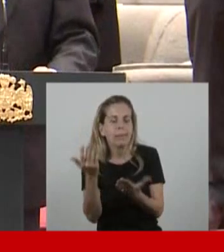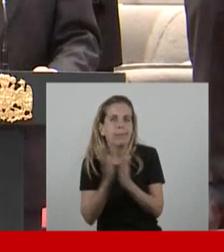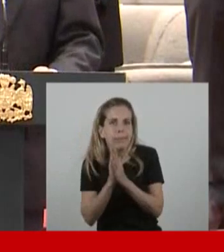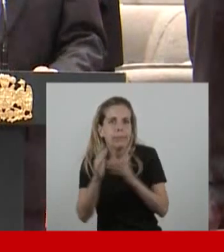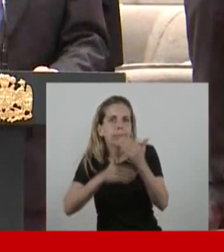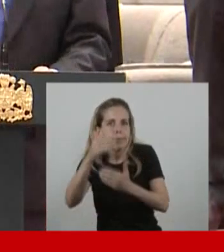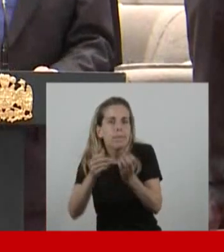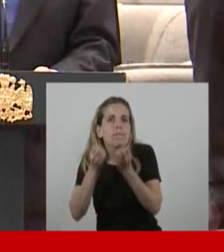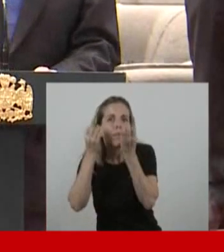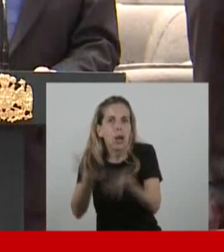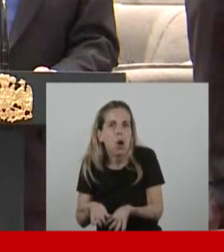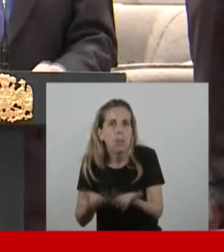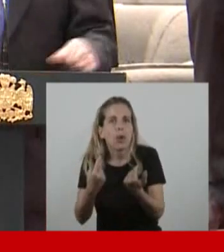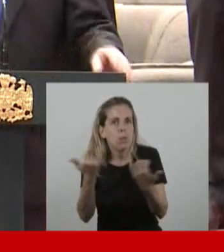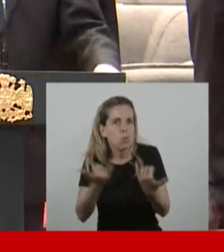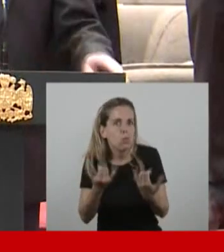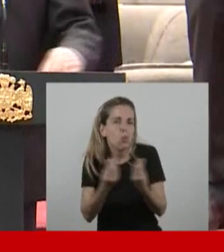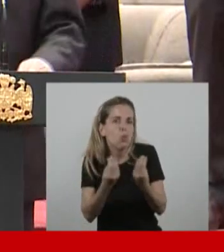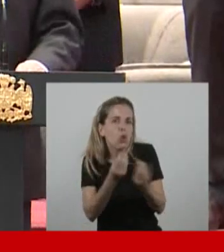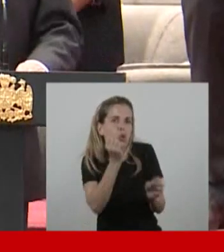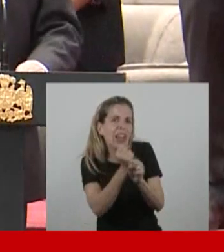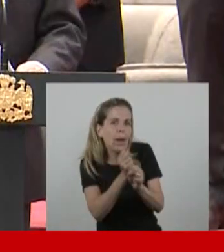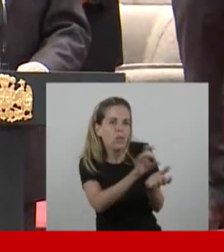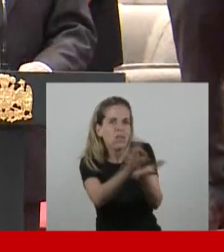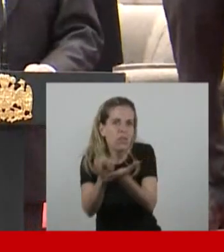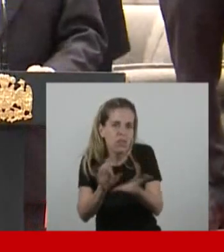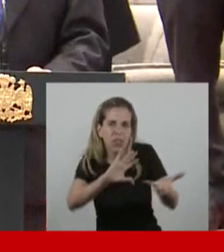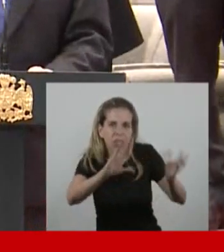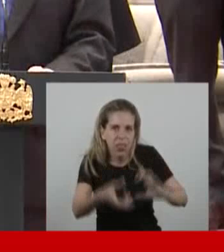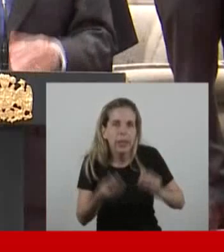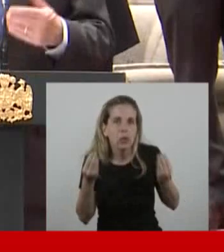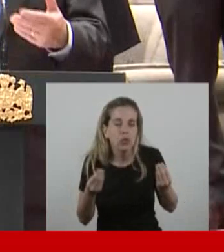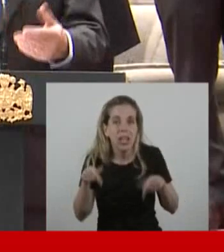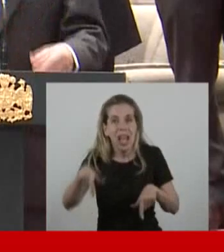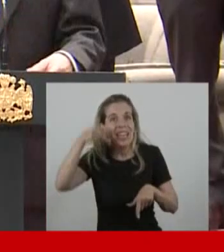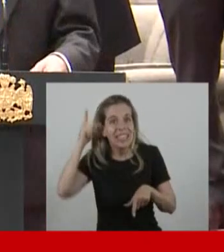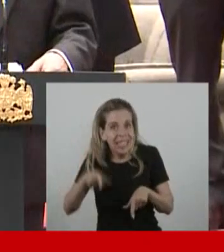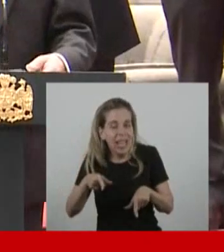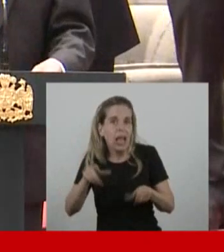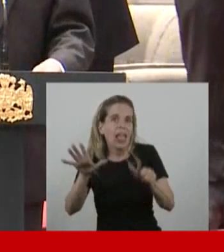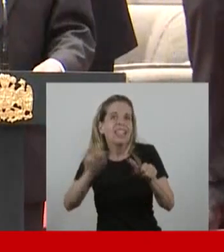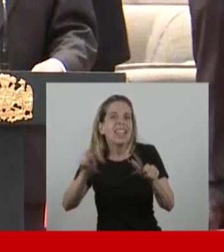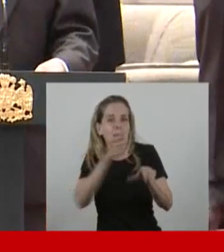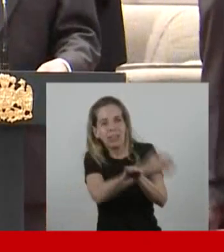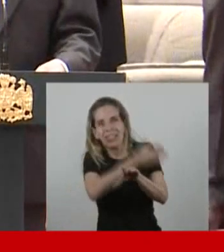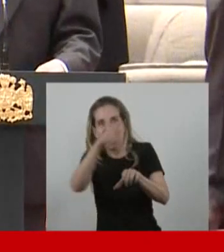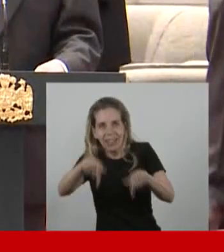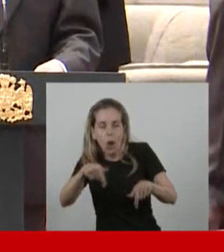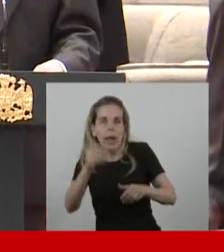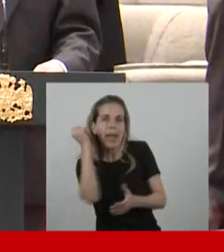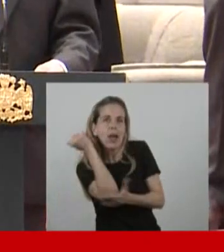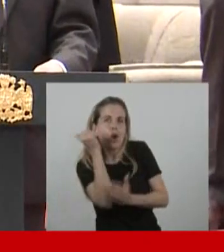los empleos perdidos. De hecho, en Chile ya llevamos 6 meses de recuperación económica y 4 meses